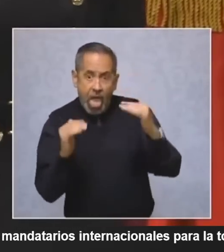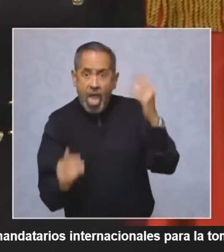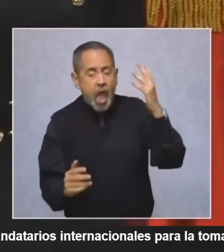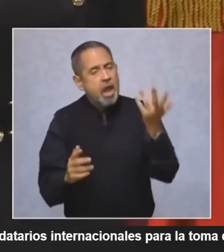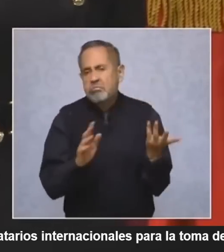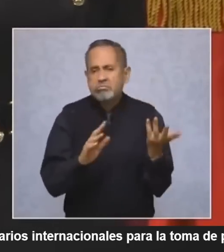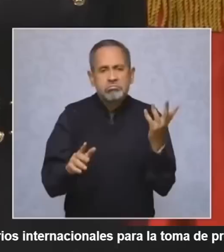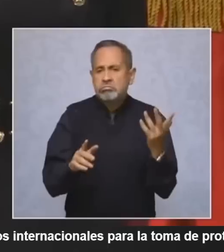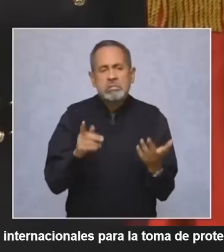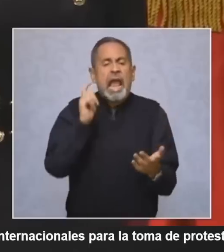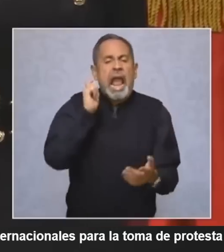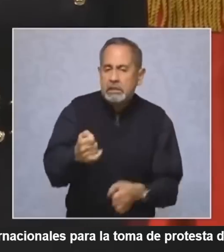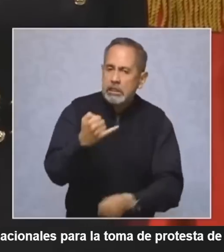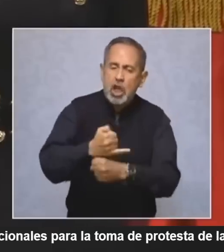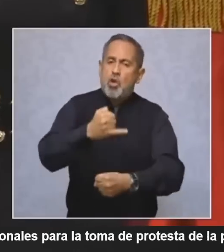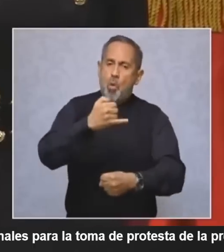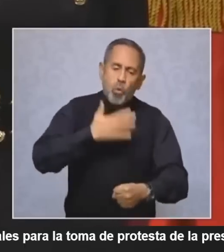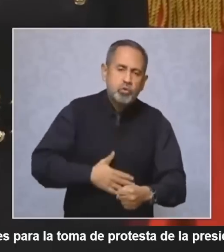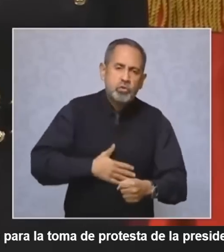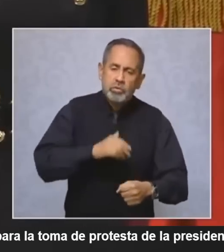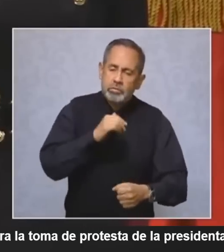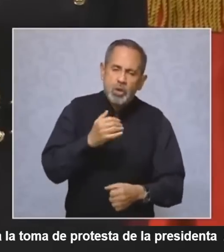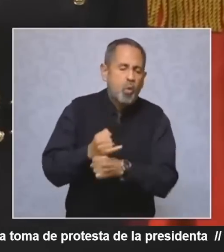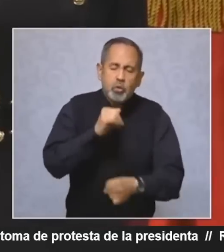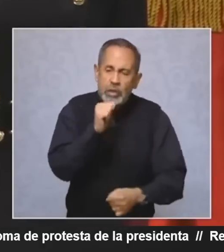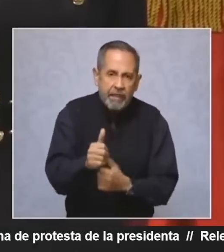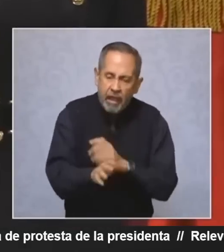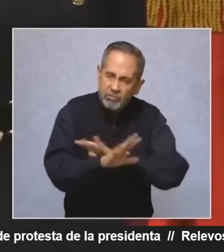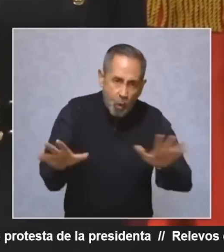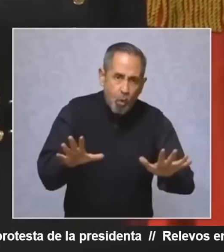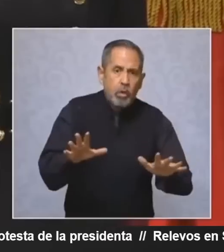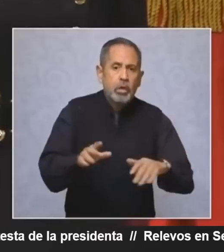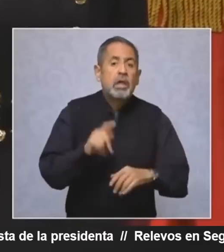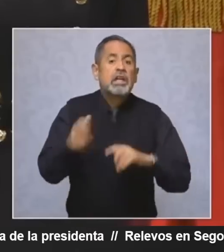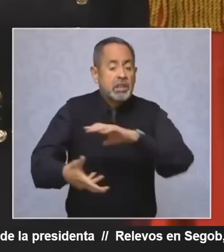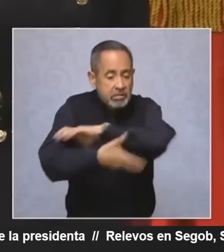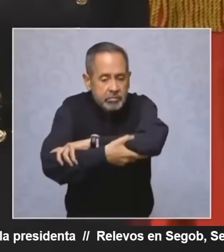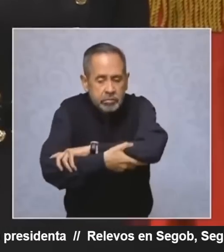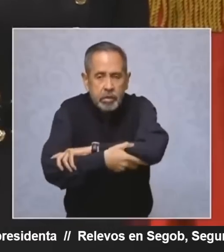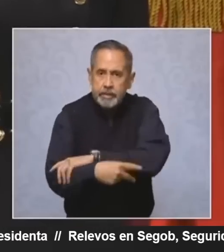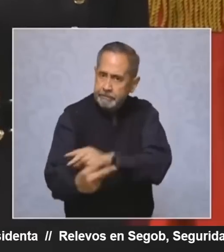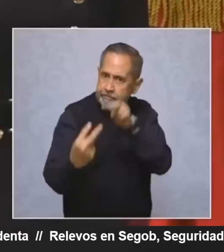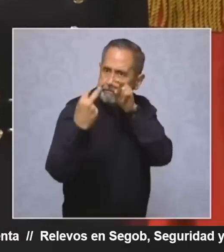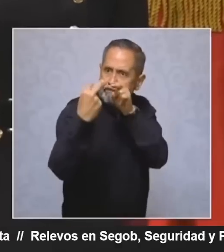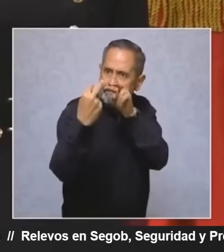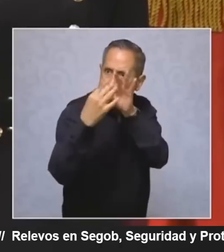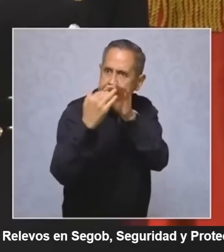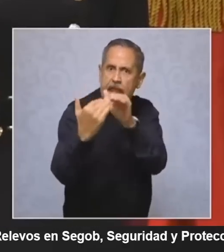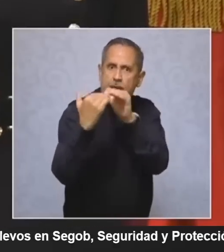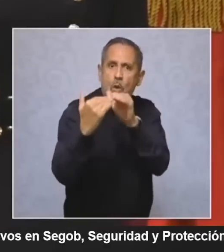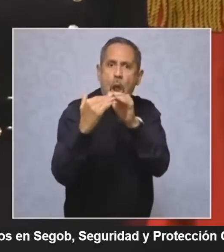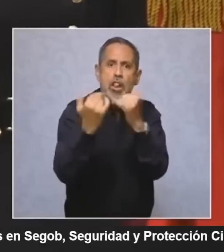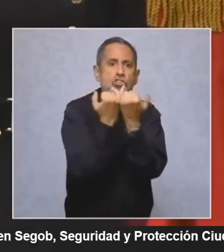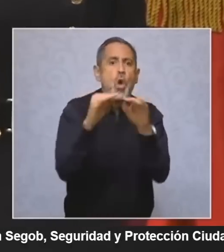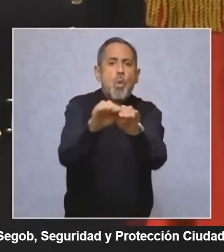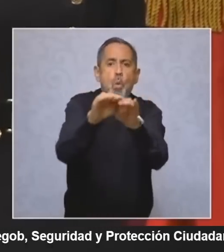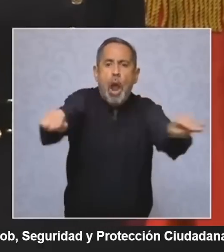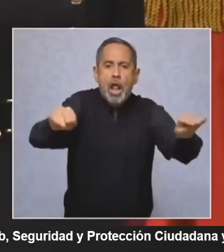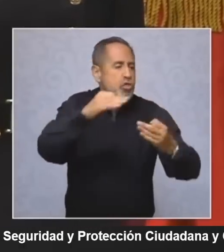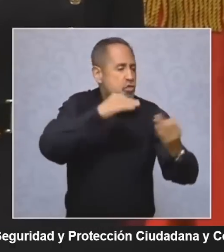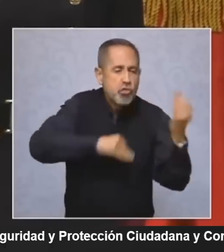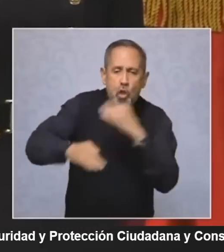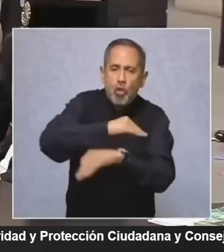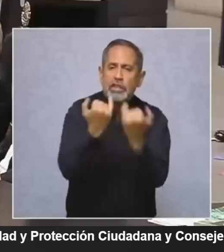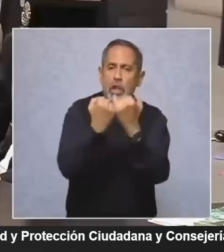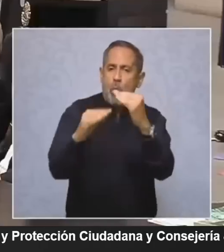llevará siempre a la injusticia. La fraternidad significa vernos a los ojos como iguales. Con esto